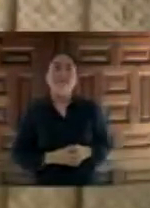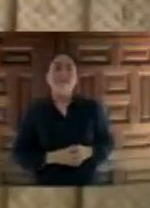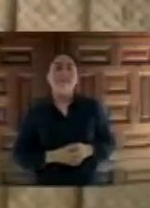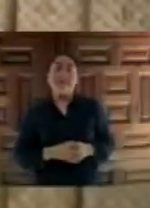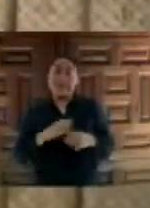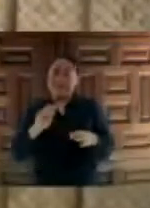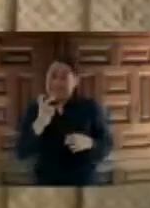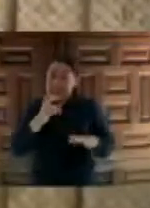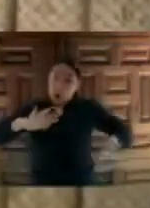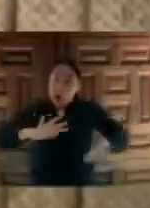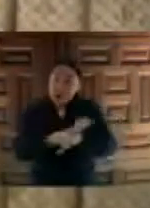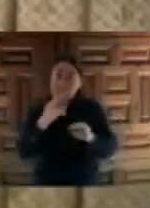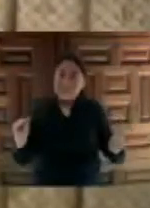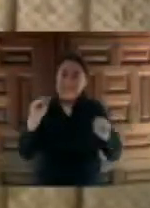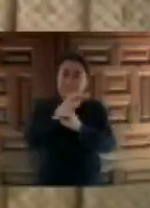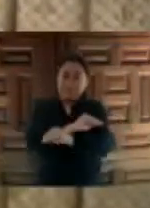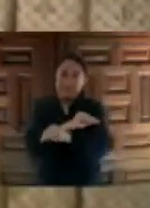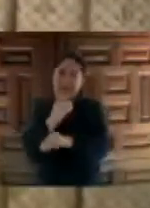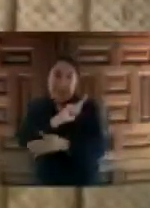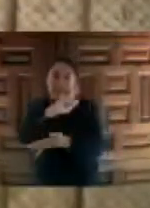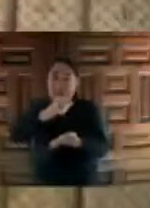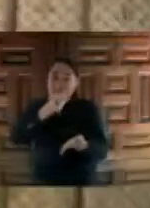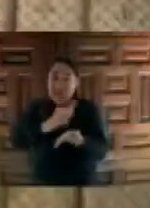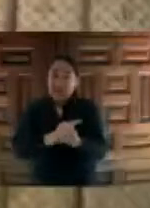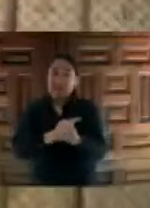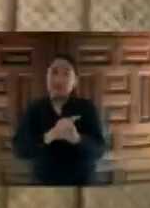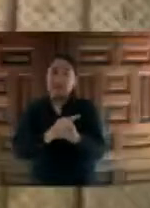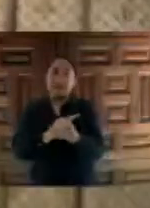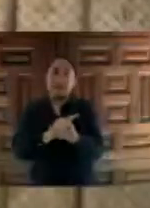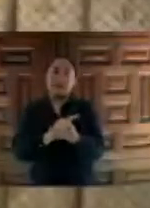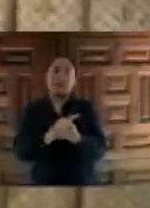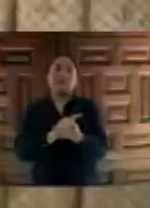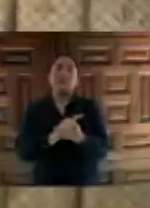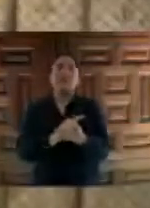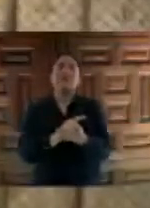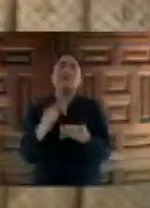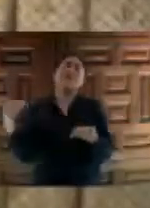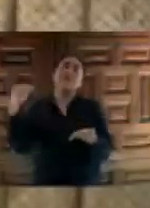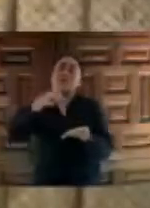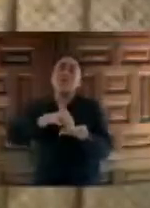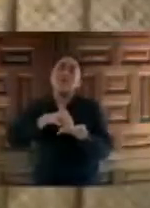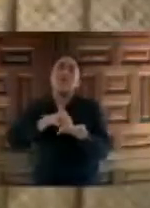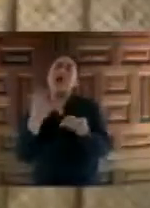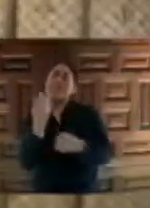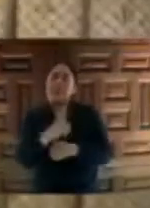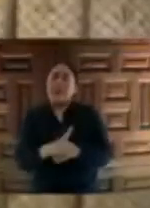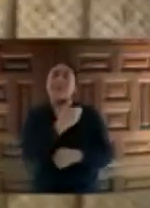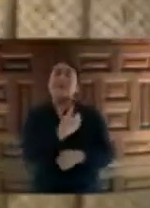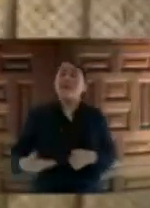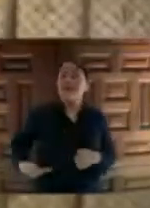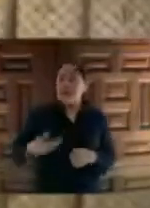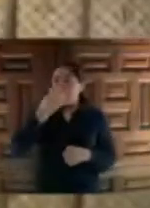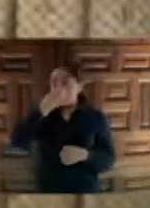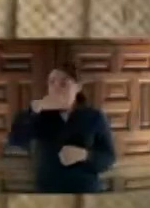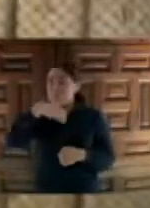Este reemplazo de la decretada ley fue reemplazada por nuestro presidente Lázaro